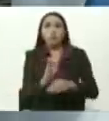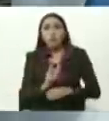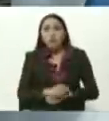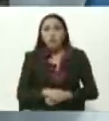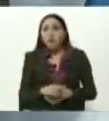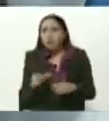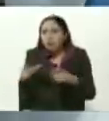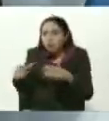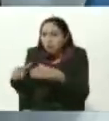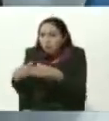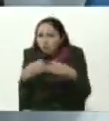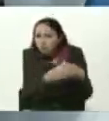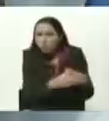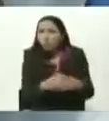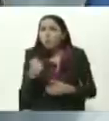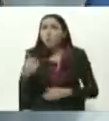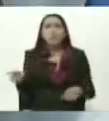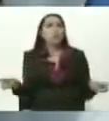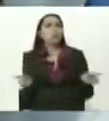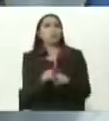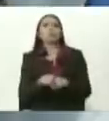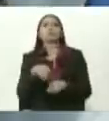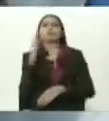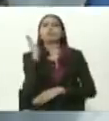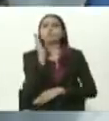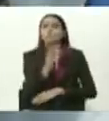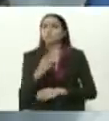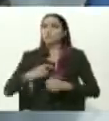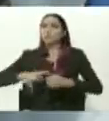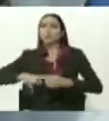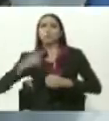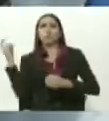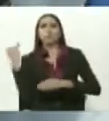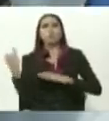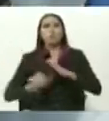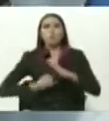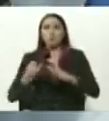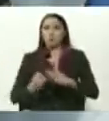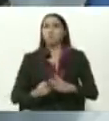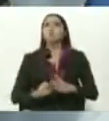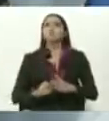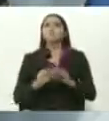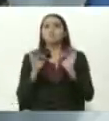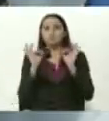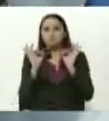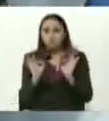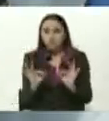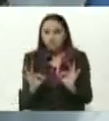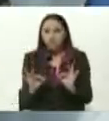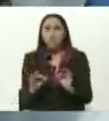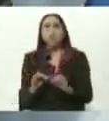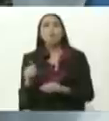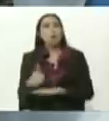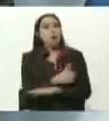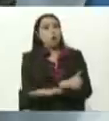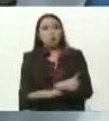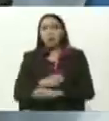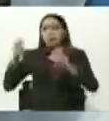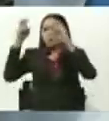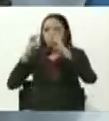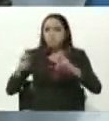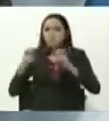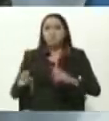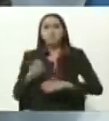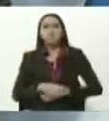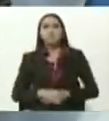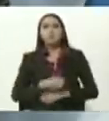minoría, serán execrados de esta institución y obviamente puestos a la orden de las autoridades. Pero los